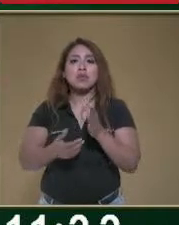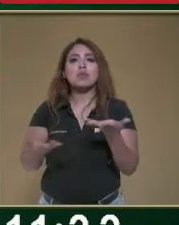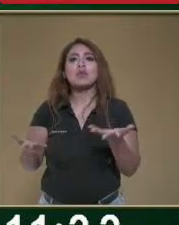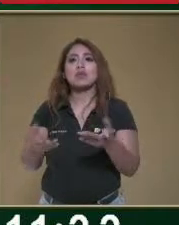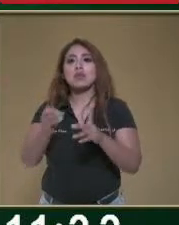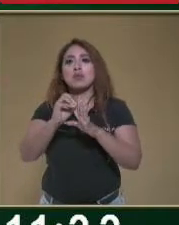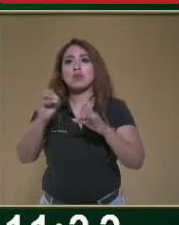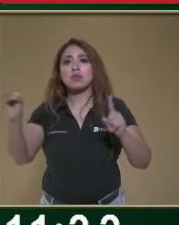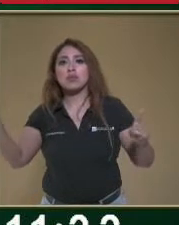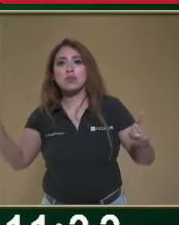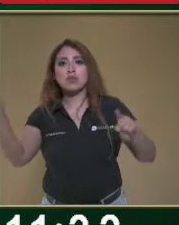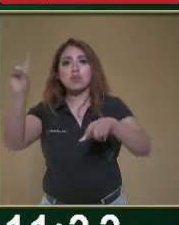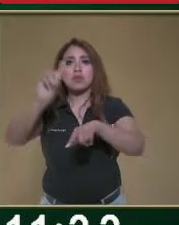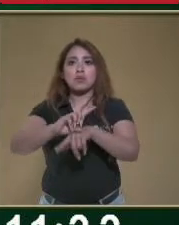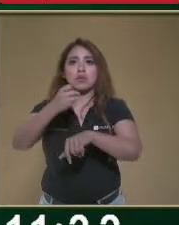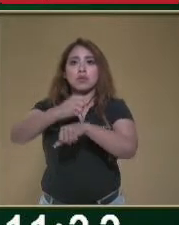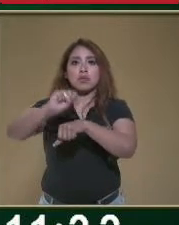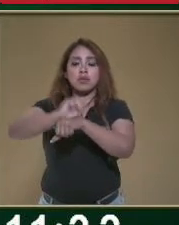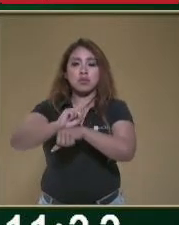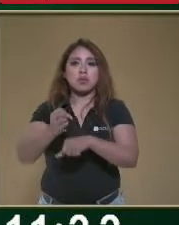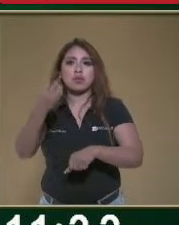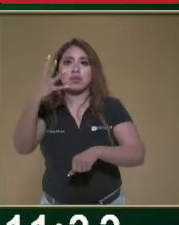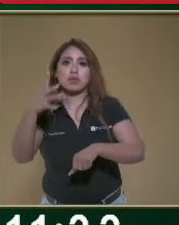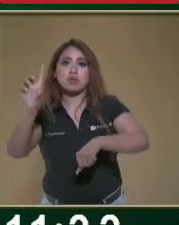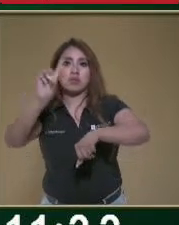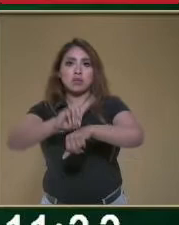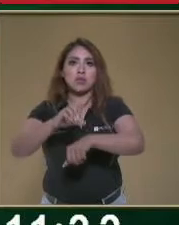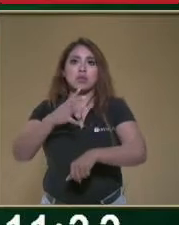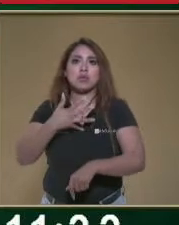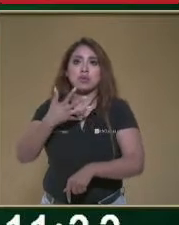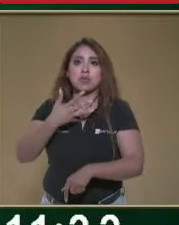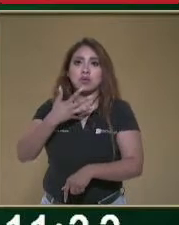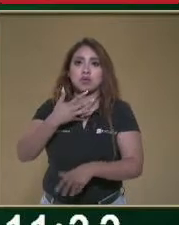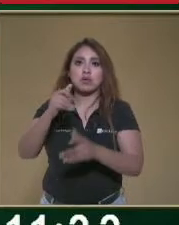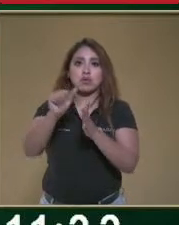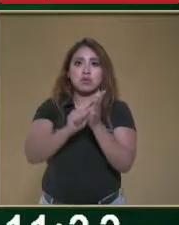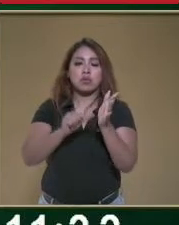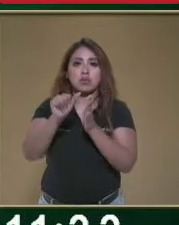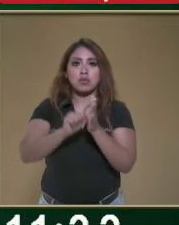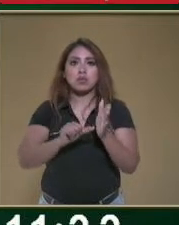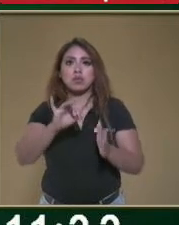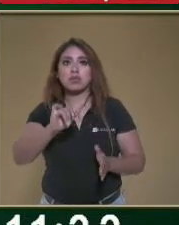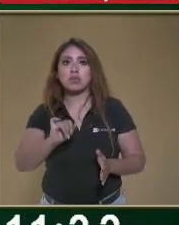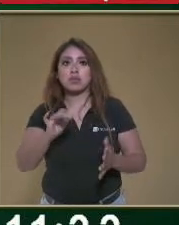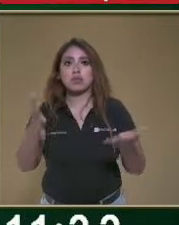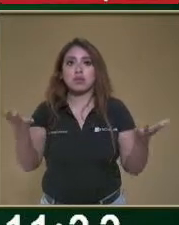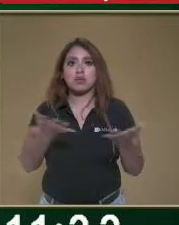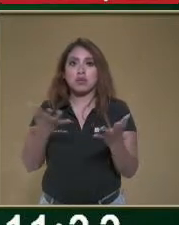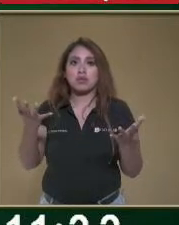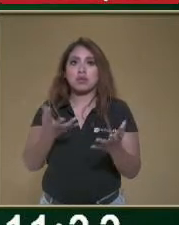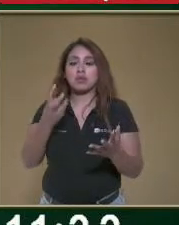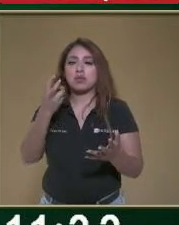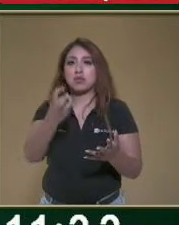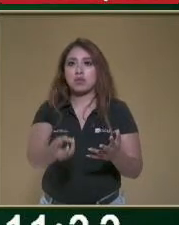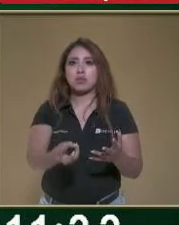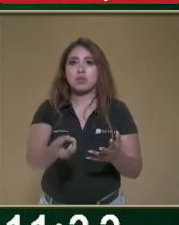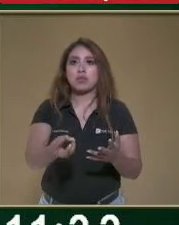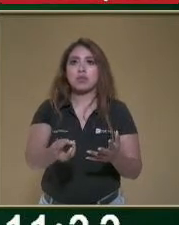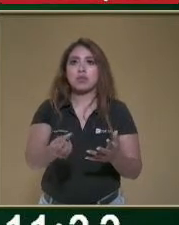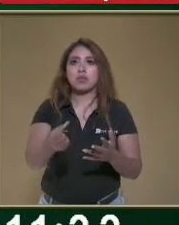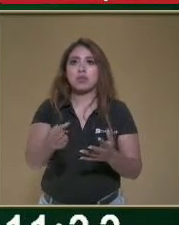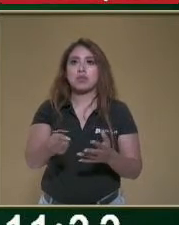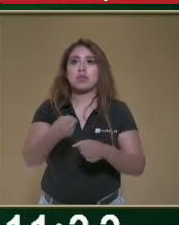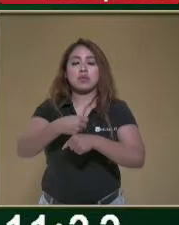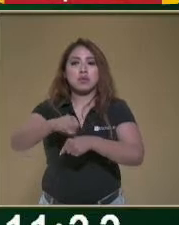semana y cuántos días tienen los meses. Entonces, si ahorita pues que no estás asistiendo a clases, puedes hacer un semanario ahí para